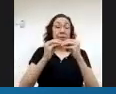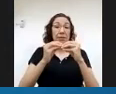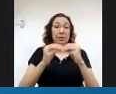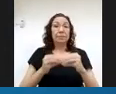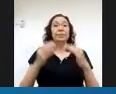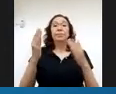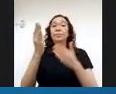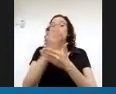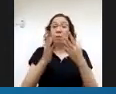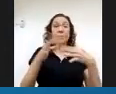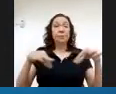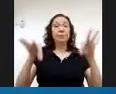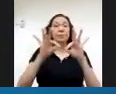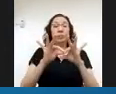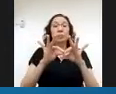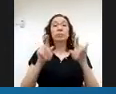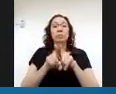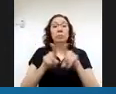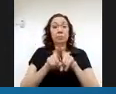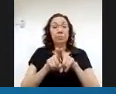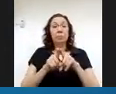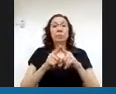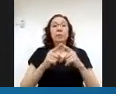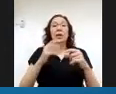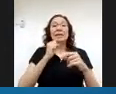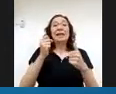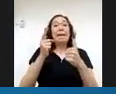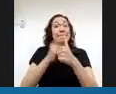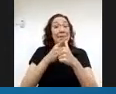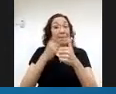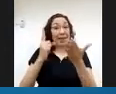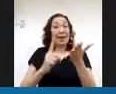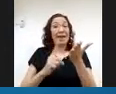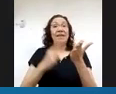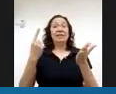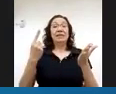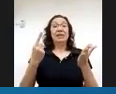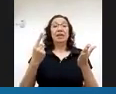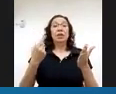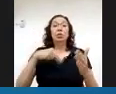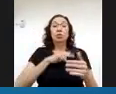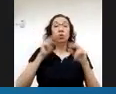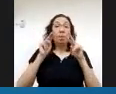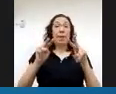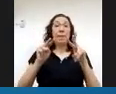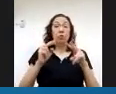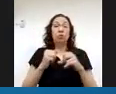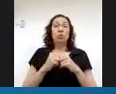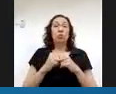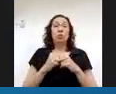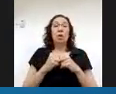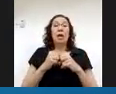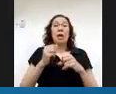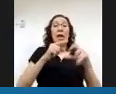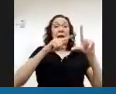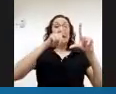Algo importante además es que es la primera vez que estamos viendo que la